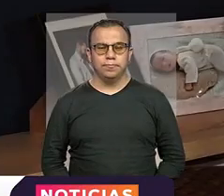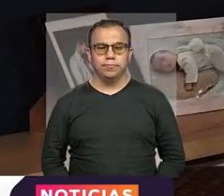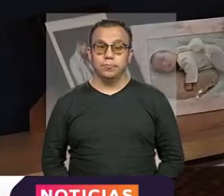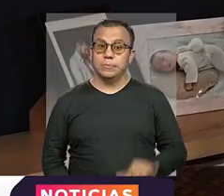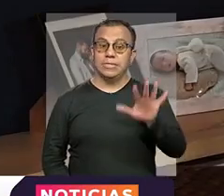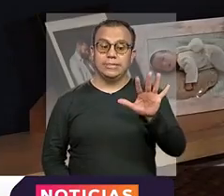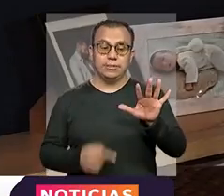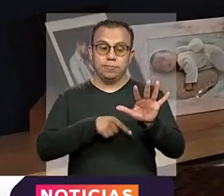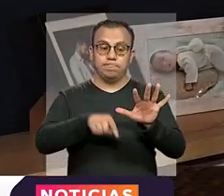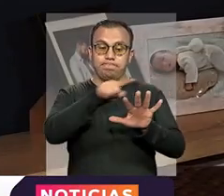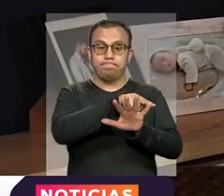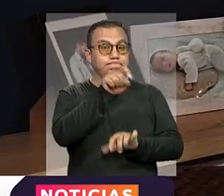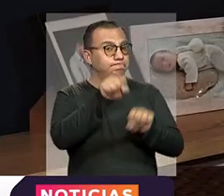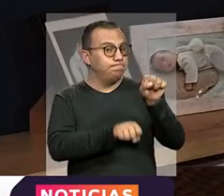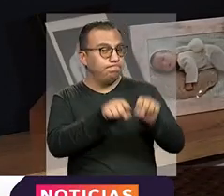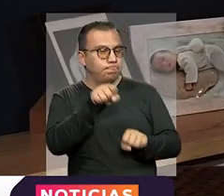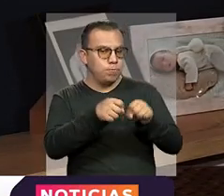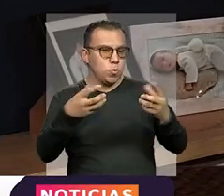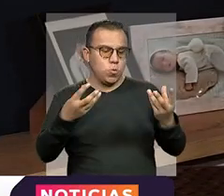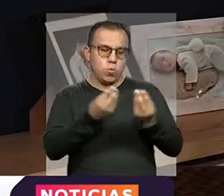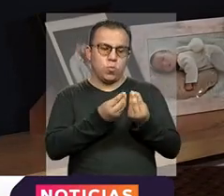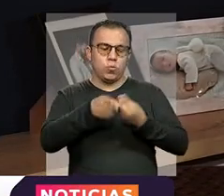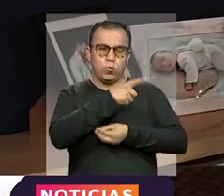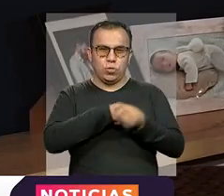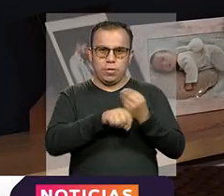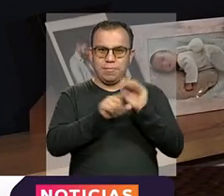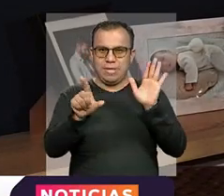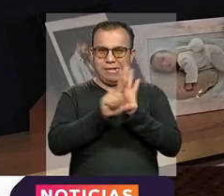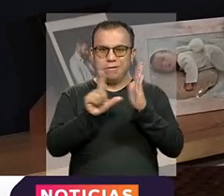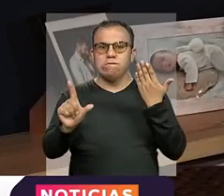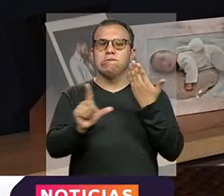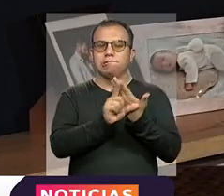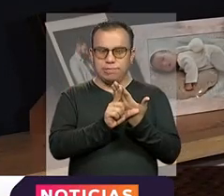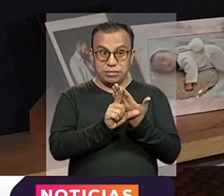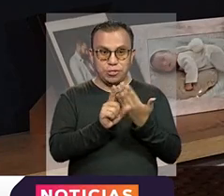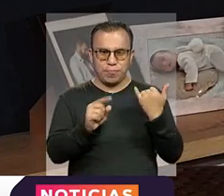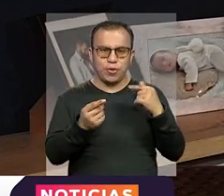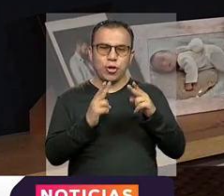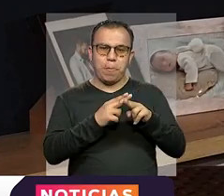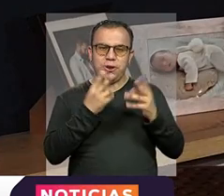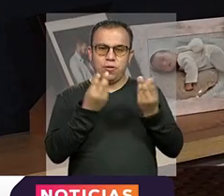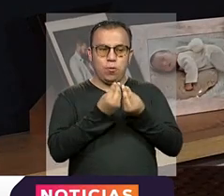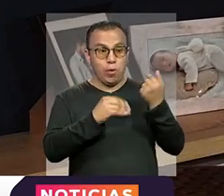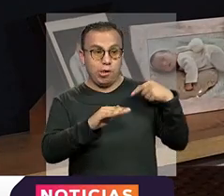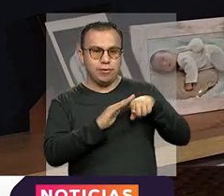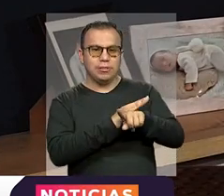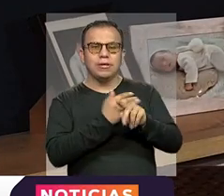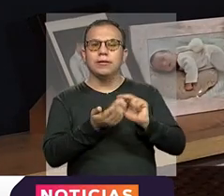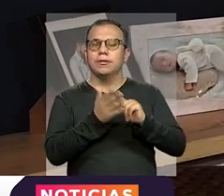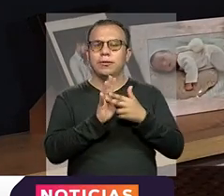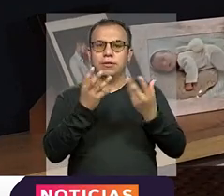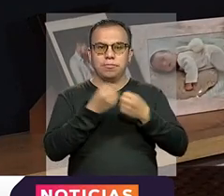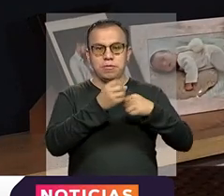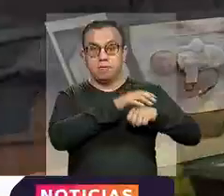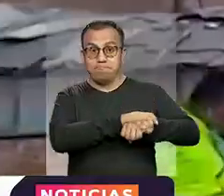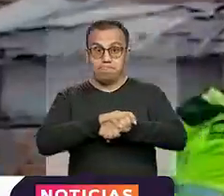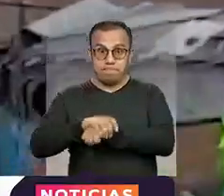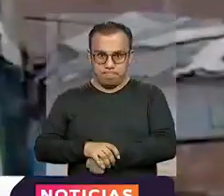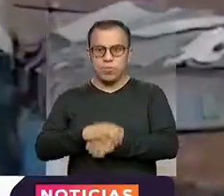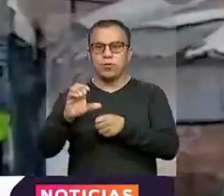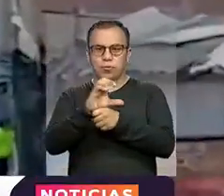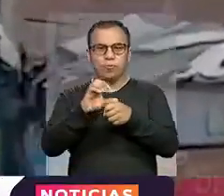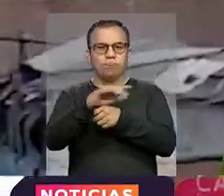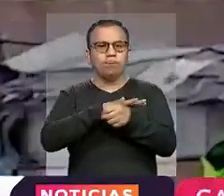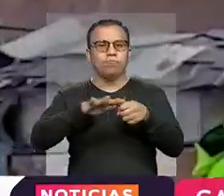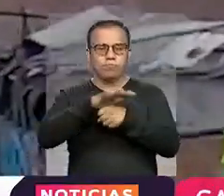Cinco presuntos integrantes de una organización al margen de la ley llamada Los Evasores fueron capturados por la Fiscalía Seccional Cundinamarca con el apoyo de